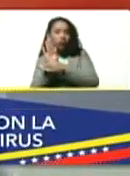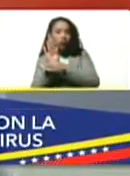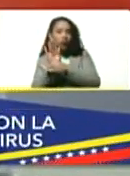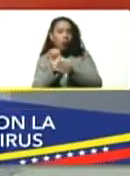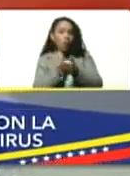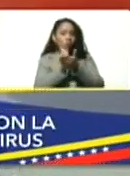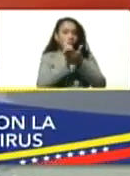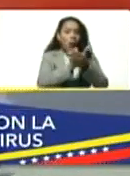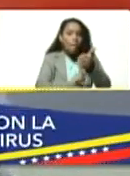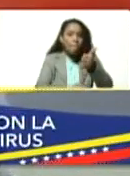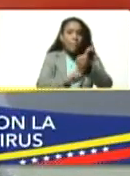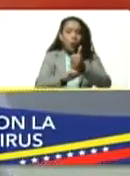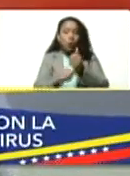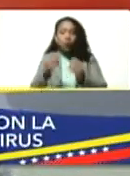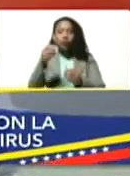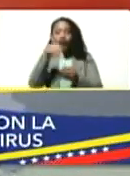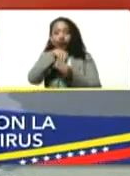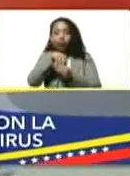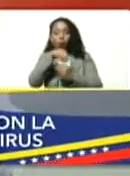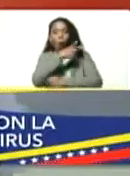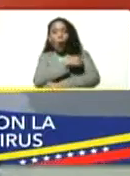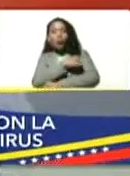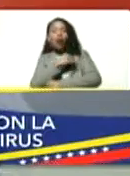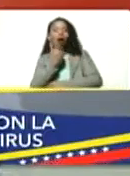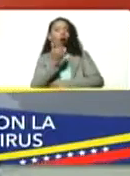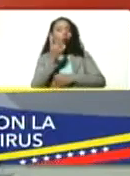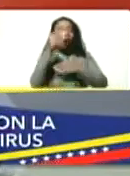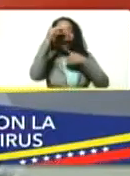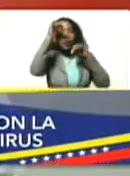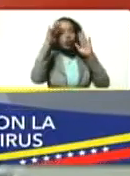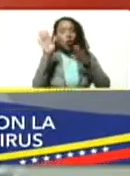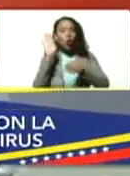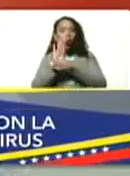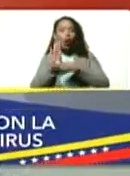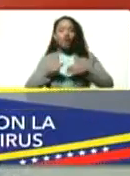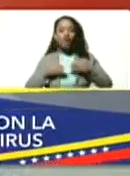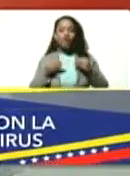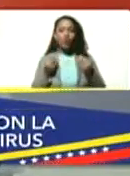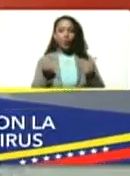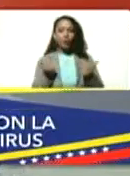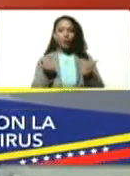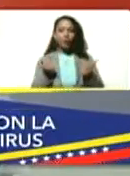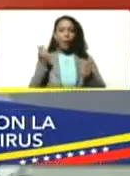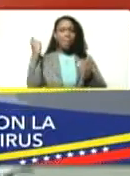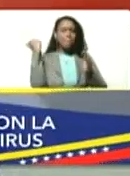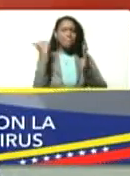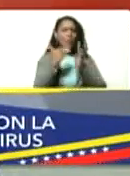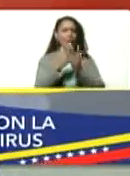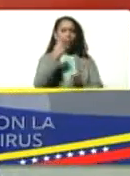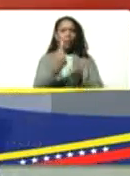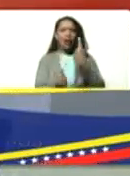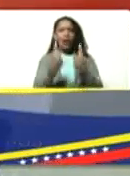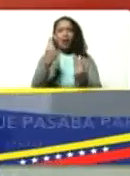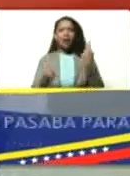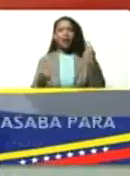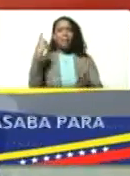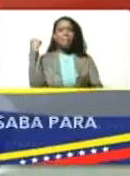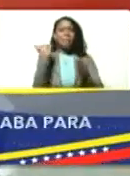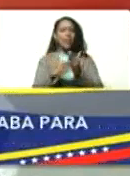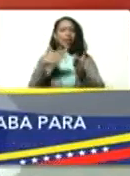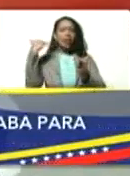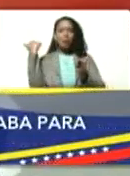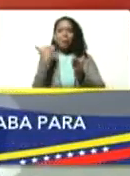proteger, hospitalizar, atender y curar a miles de pacientes, miles de